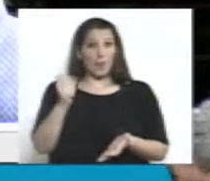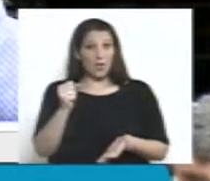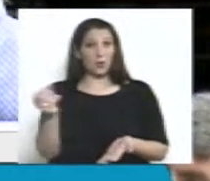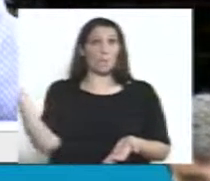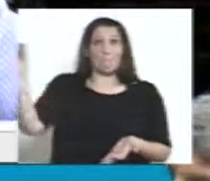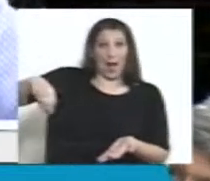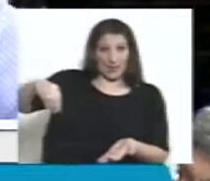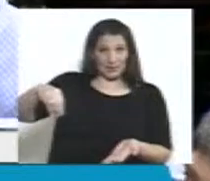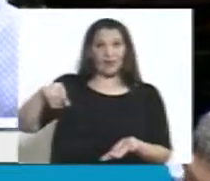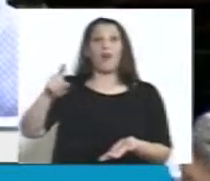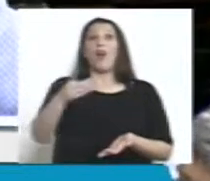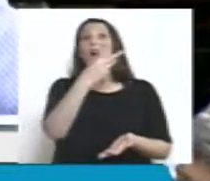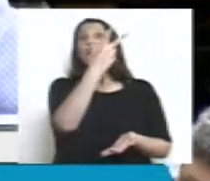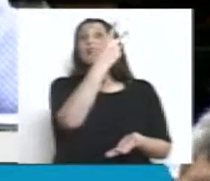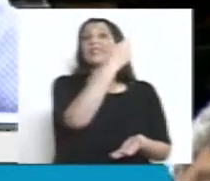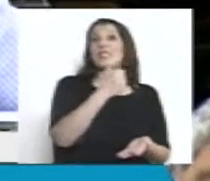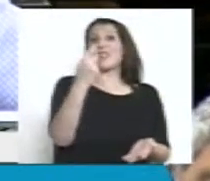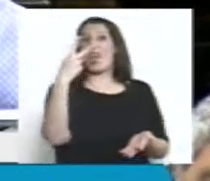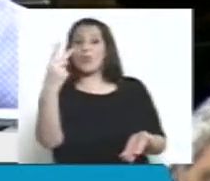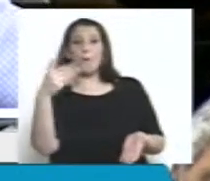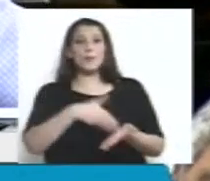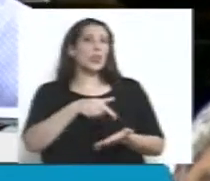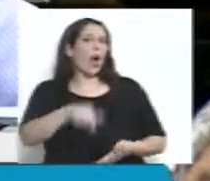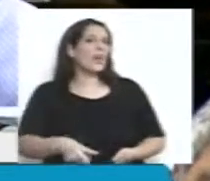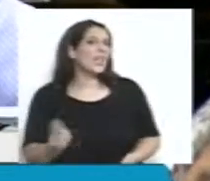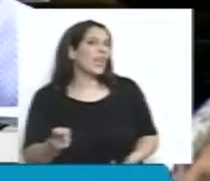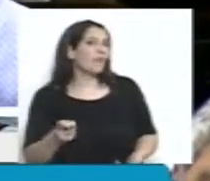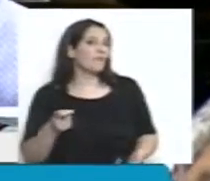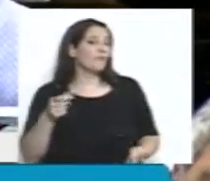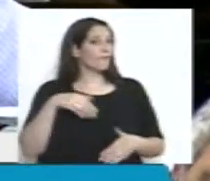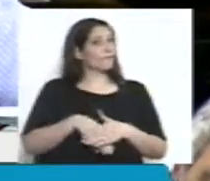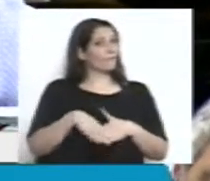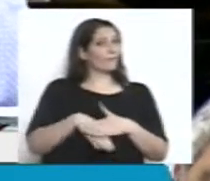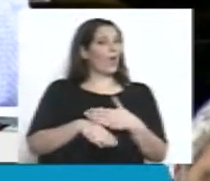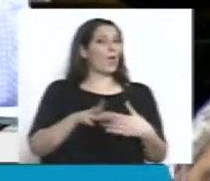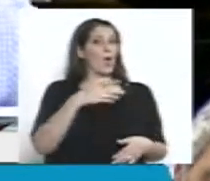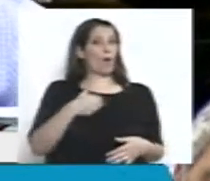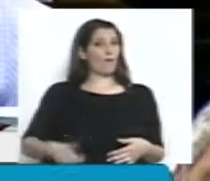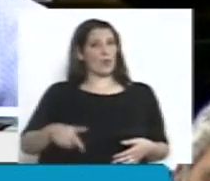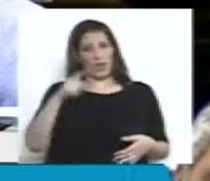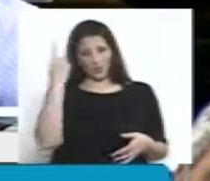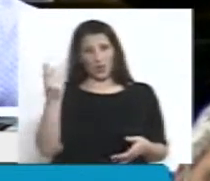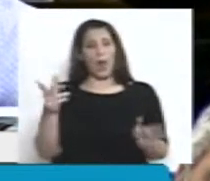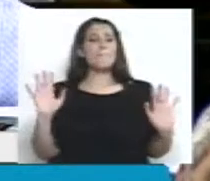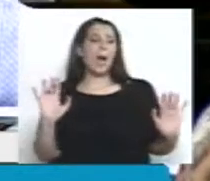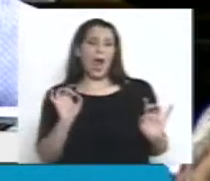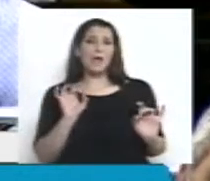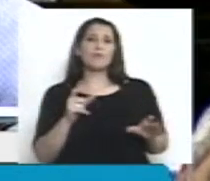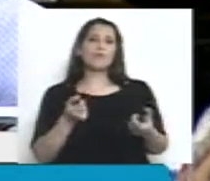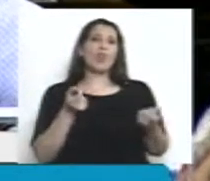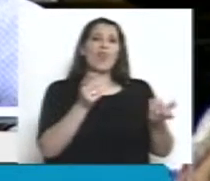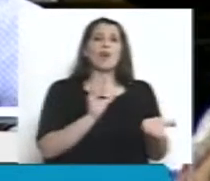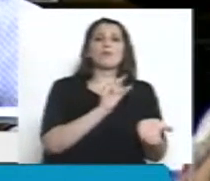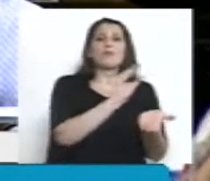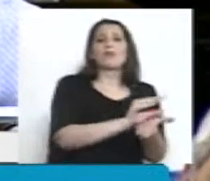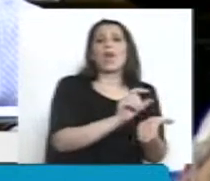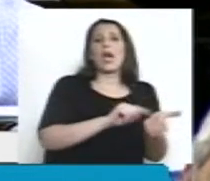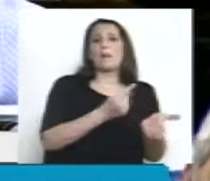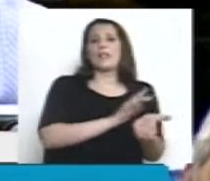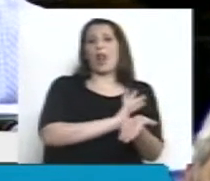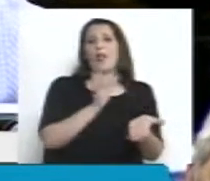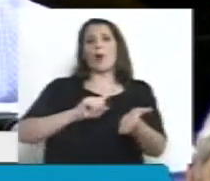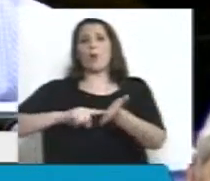de pesos que se los queda al gobierno nacional para dárselo, como dijimos antes, exclusivamente a la capital